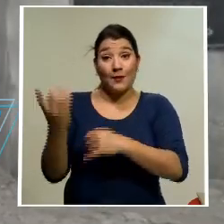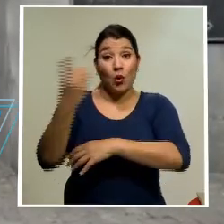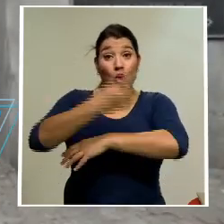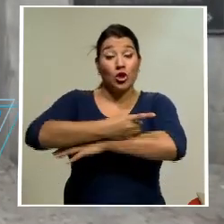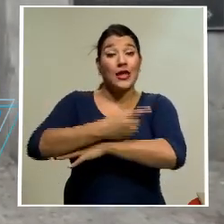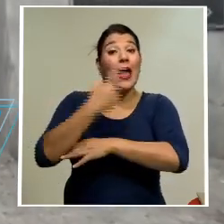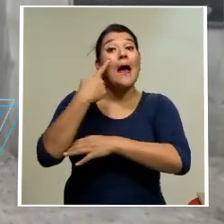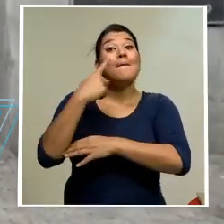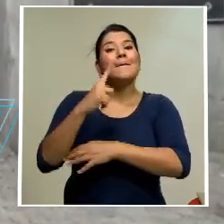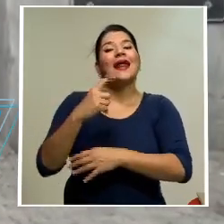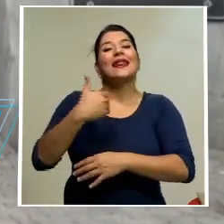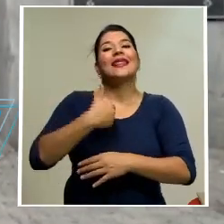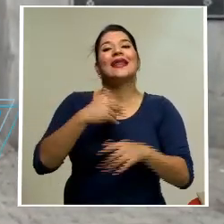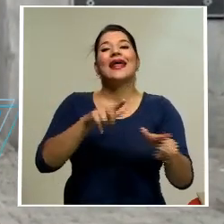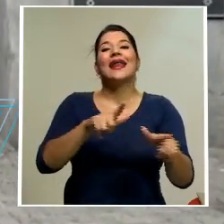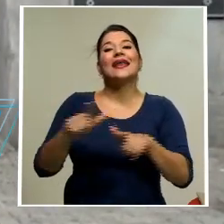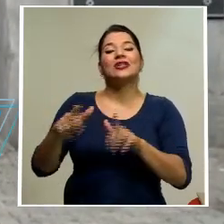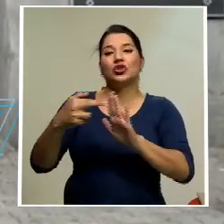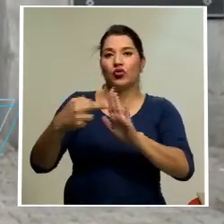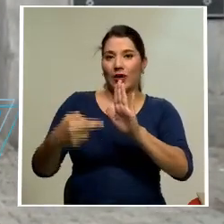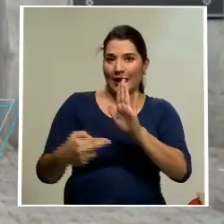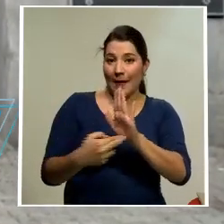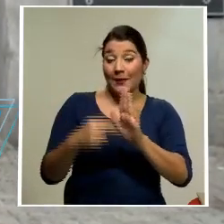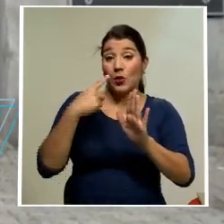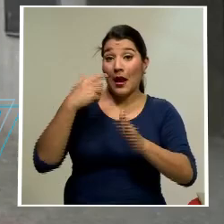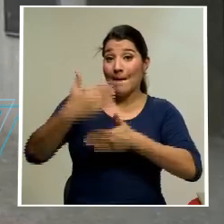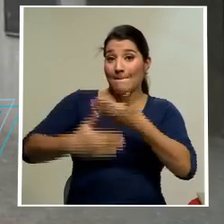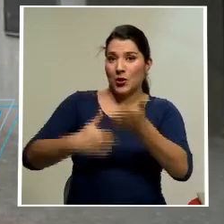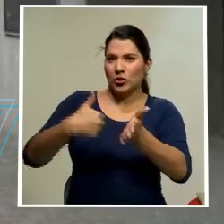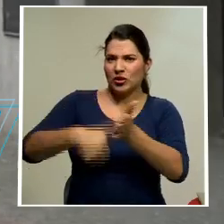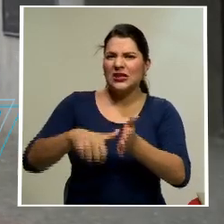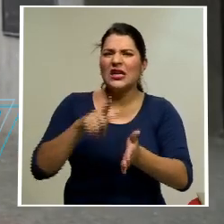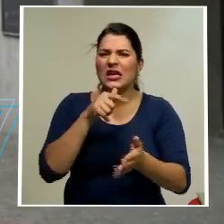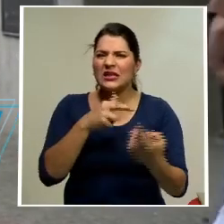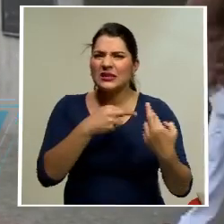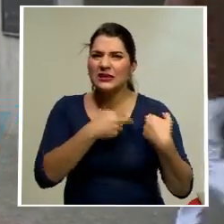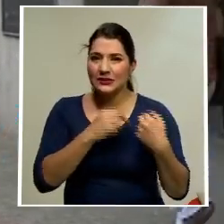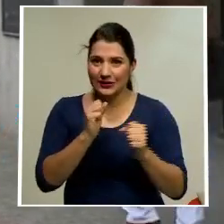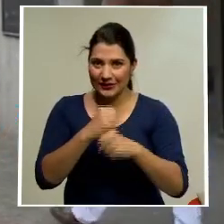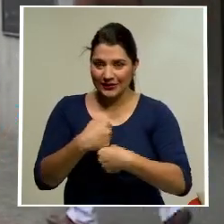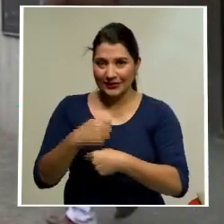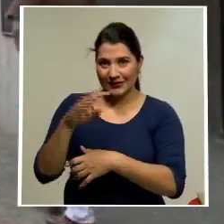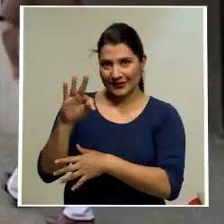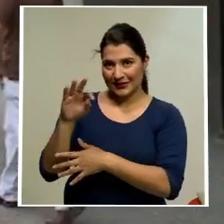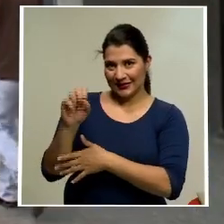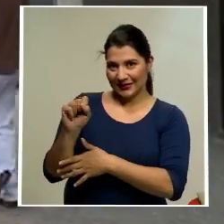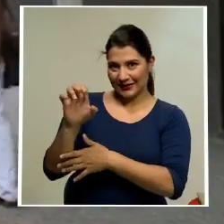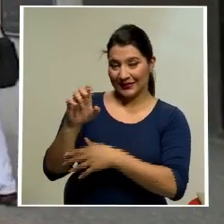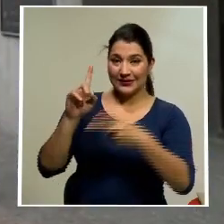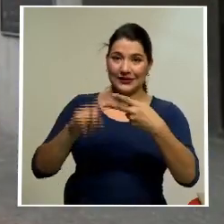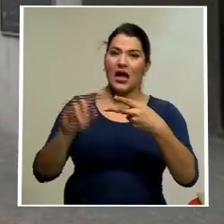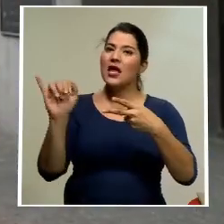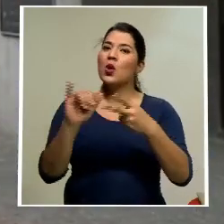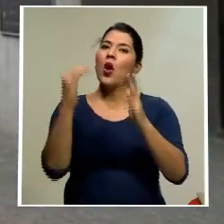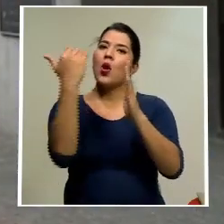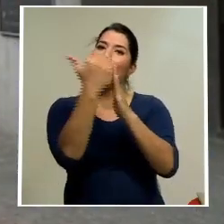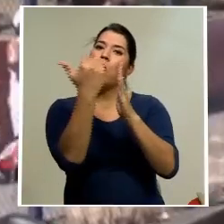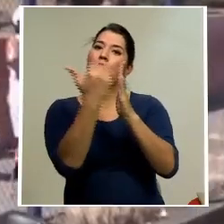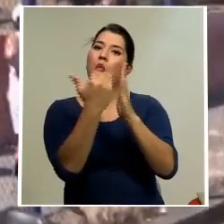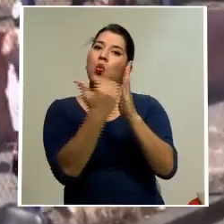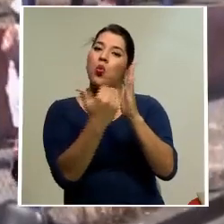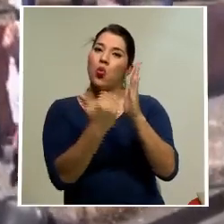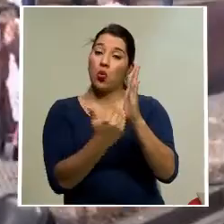las elecciones, el cual debe ser elaborado por el Tribunal Supremo de Elecciones, así como las listas provisionales de electores que